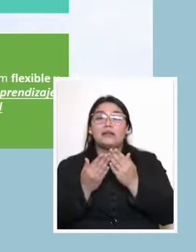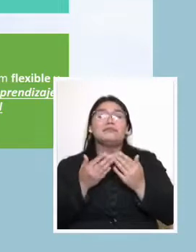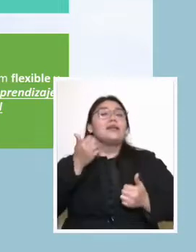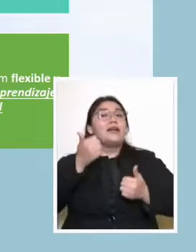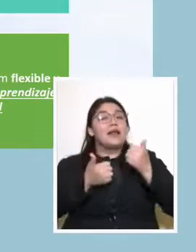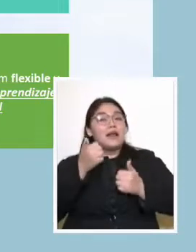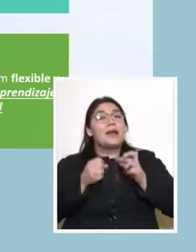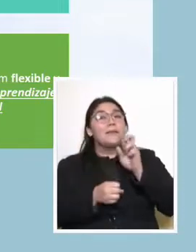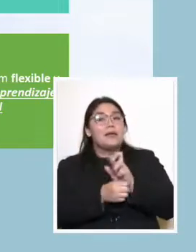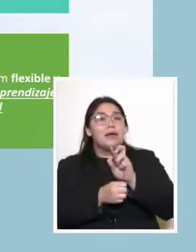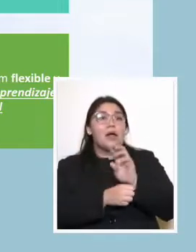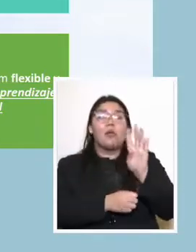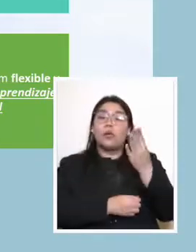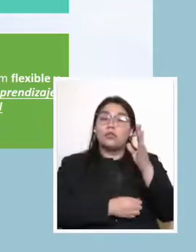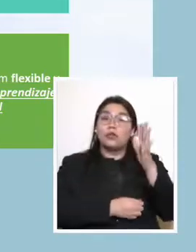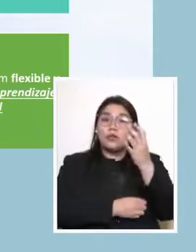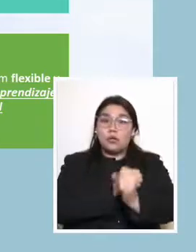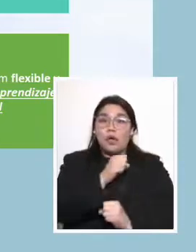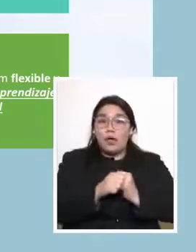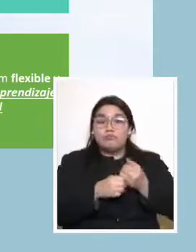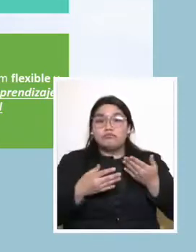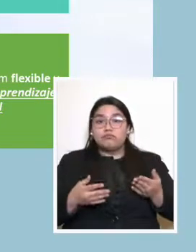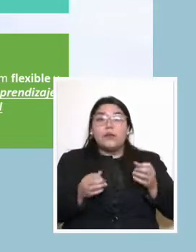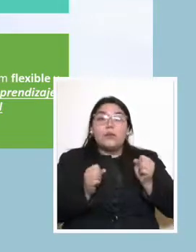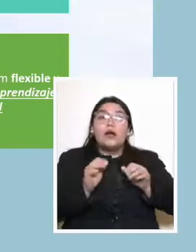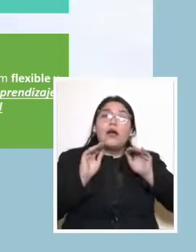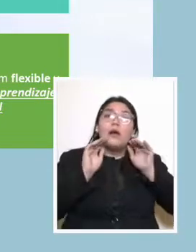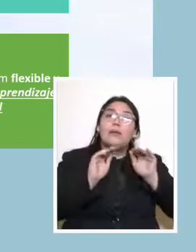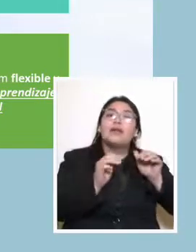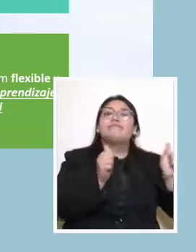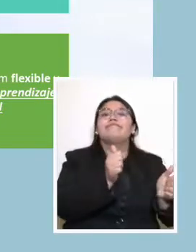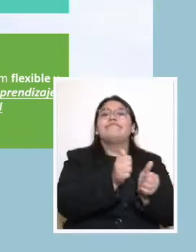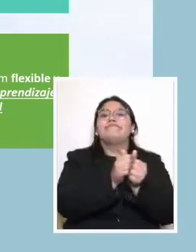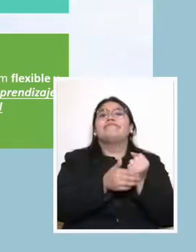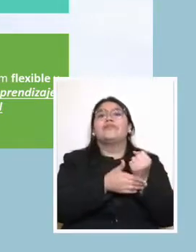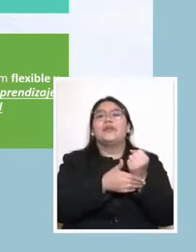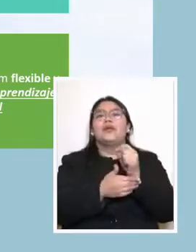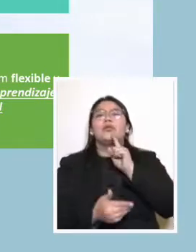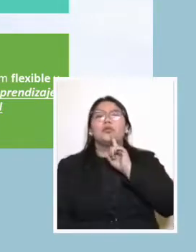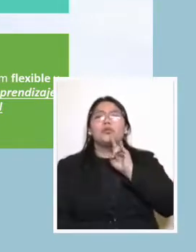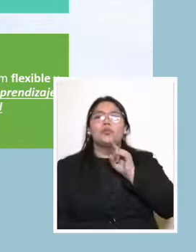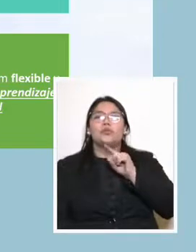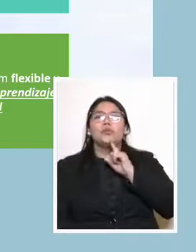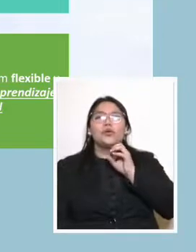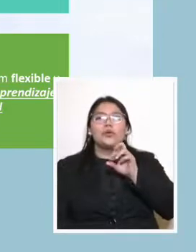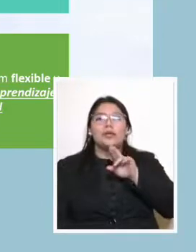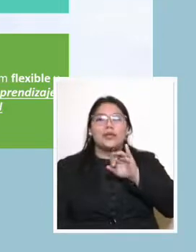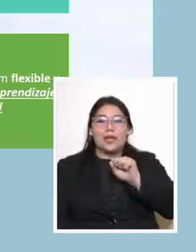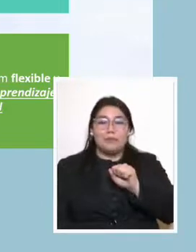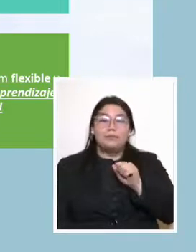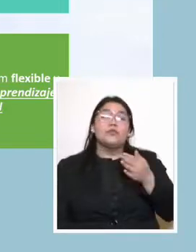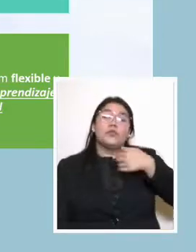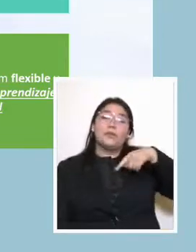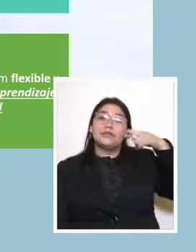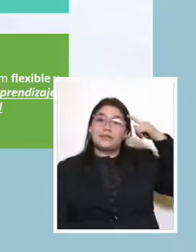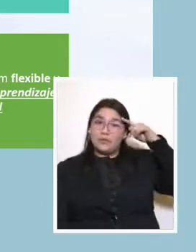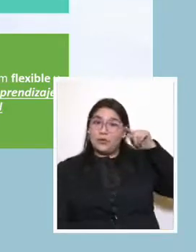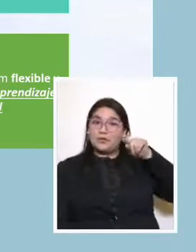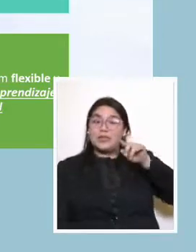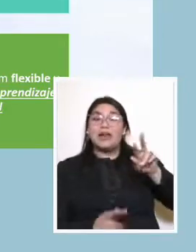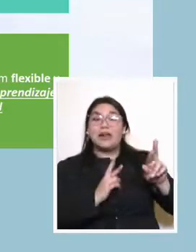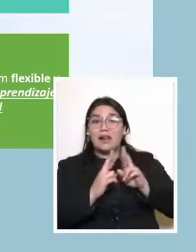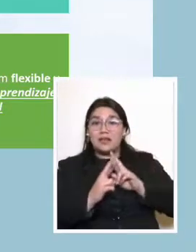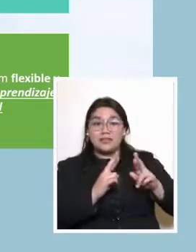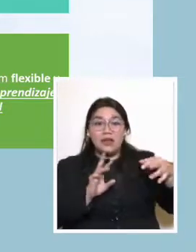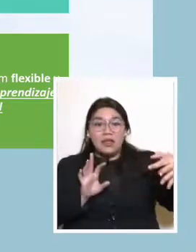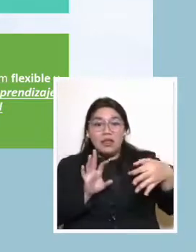en cuarto y quinto año para poder apoyarnos, ¿no es cierto?, en un desarrollo de tutoría. Creemos que ese tipo de relaciones, ese tipo de vinculaciones sinérgicas son